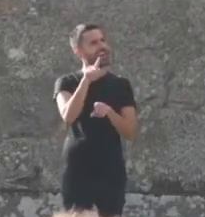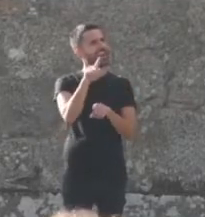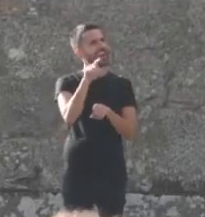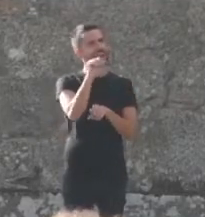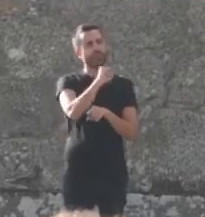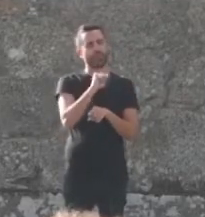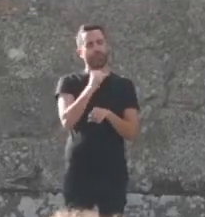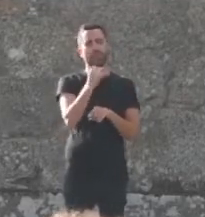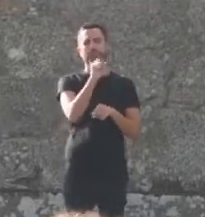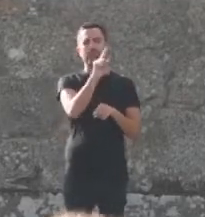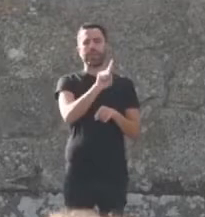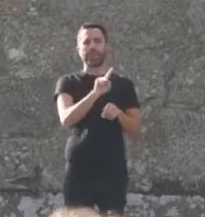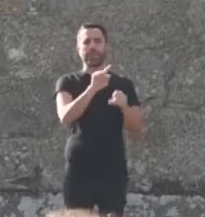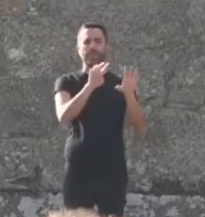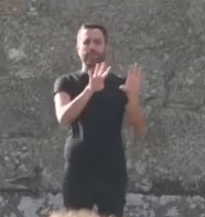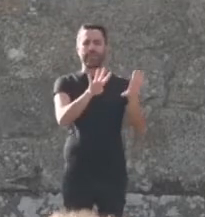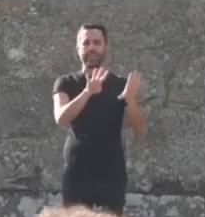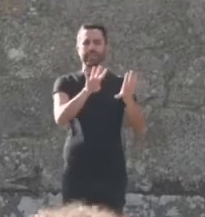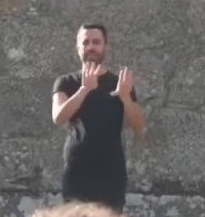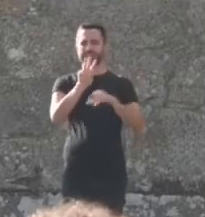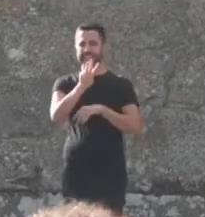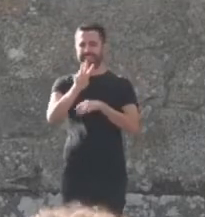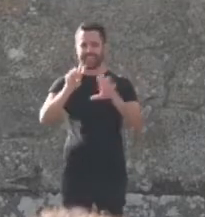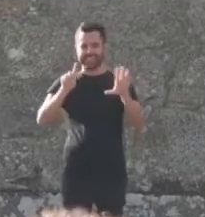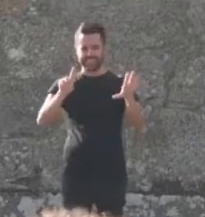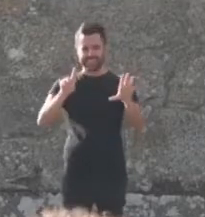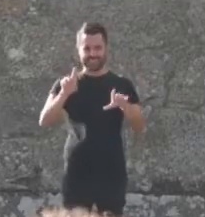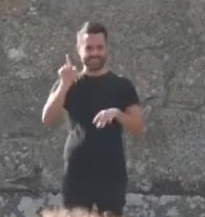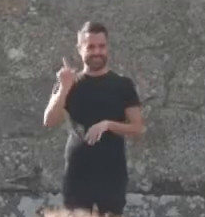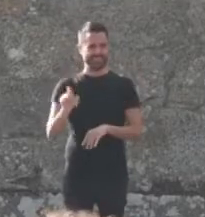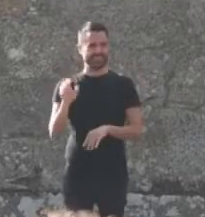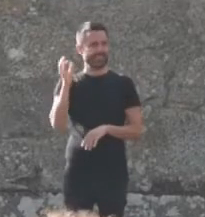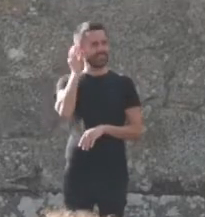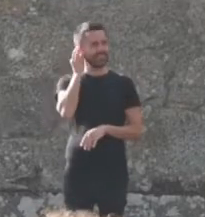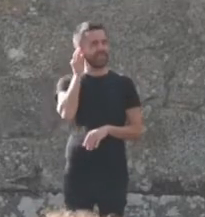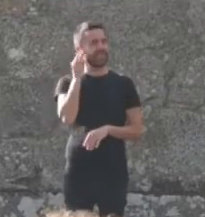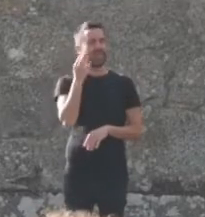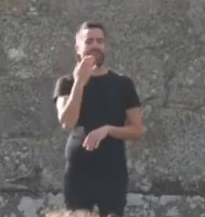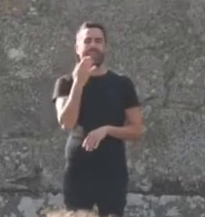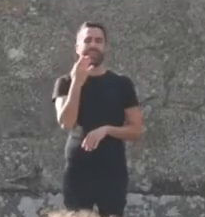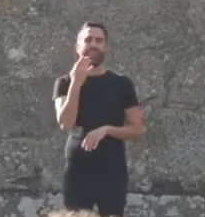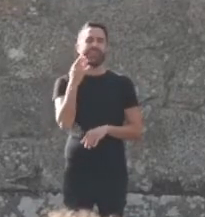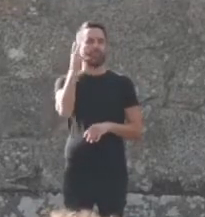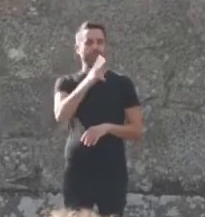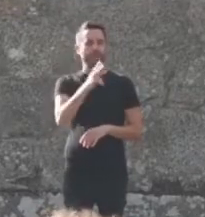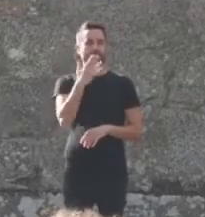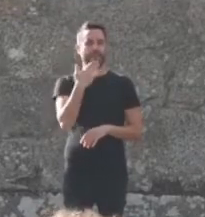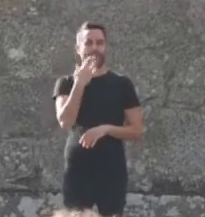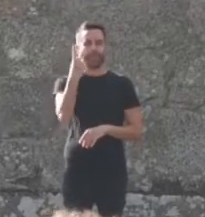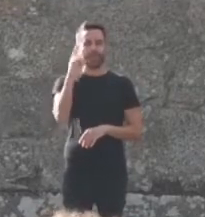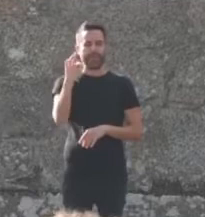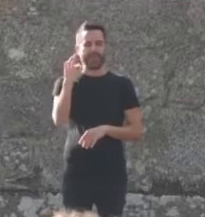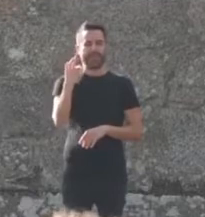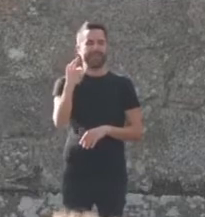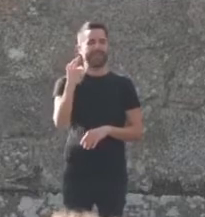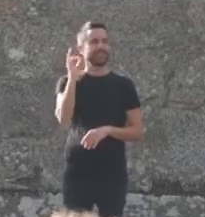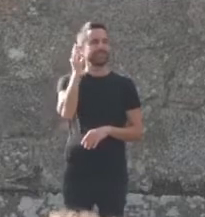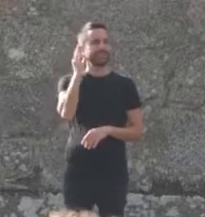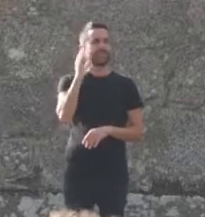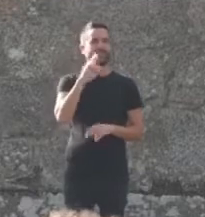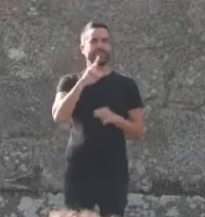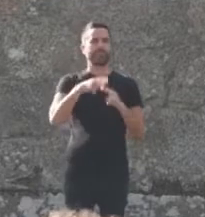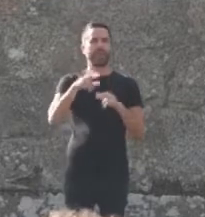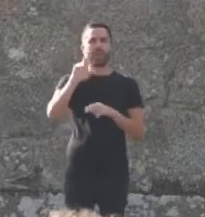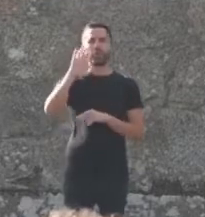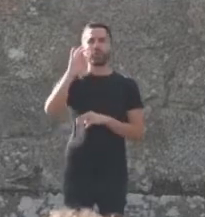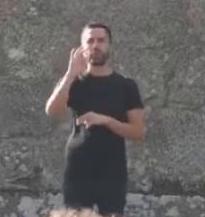1936 unha rapaza de Vigo que tiña 20 anos e que tiña toda unha vida por vivir, que se chamaba